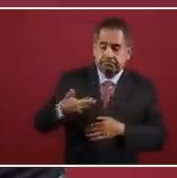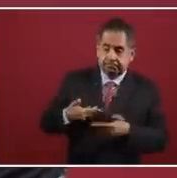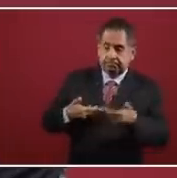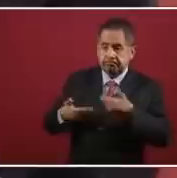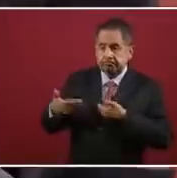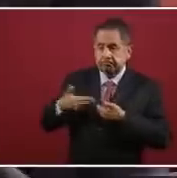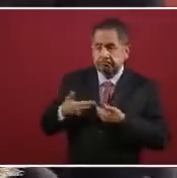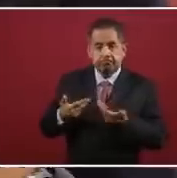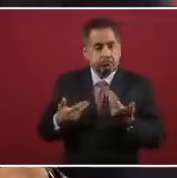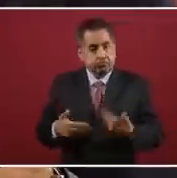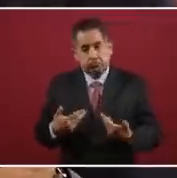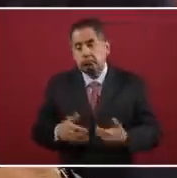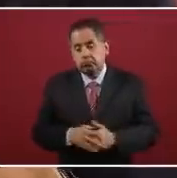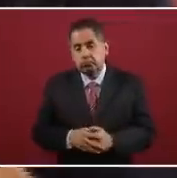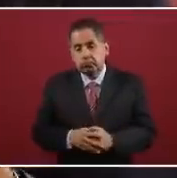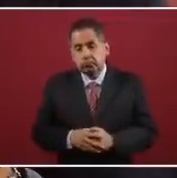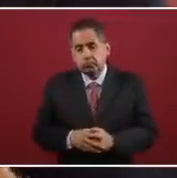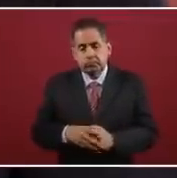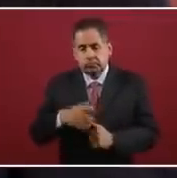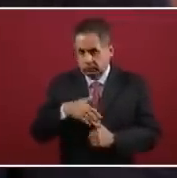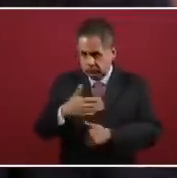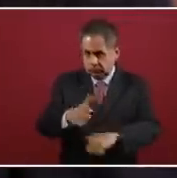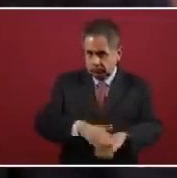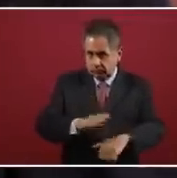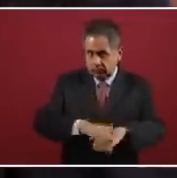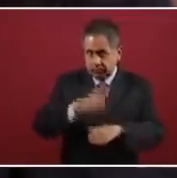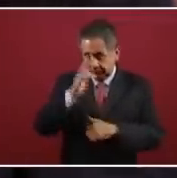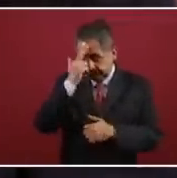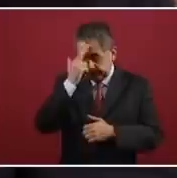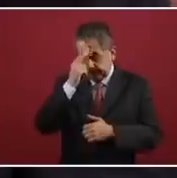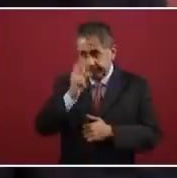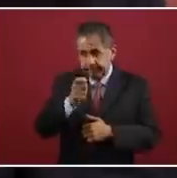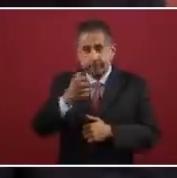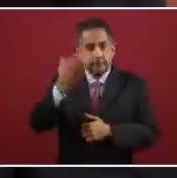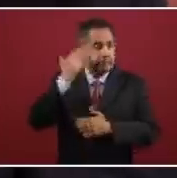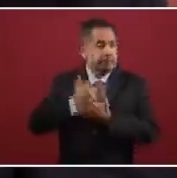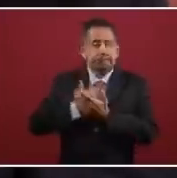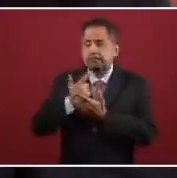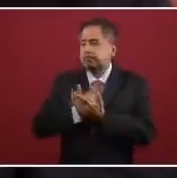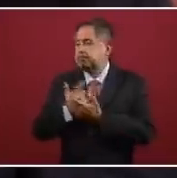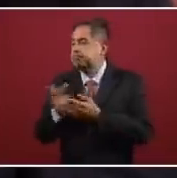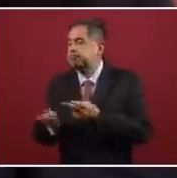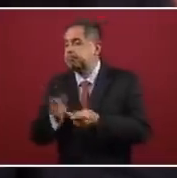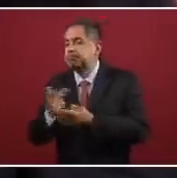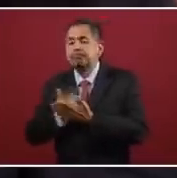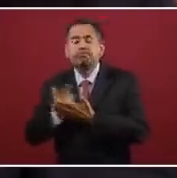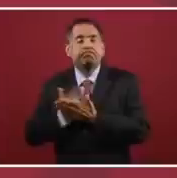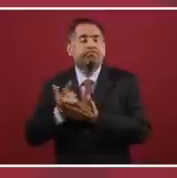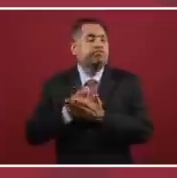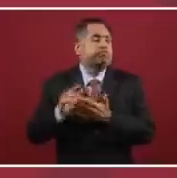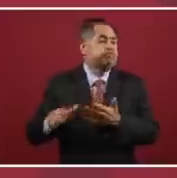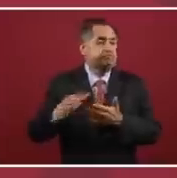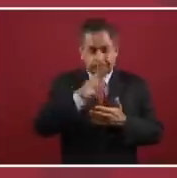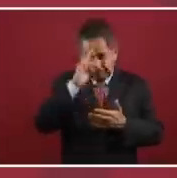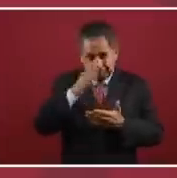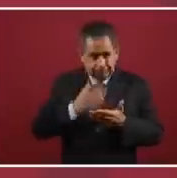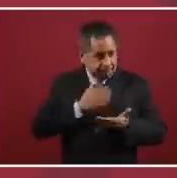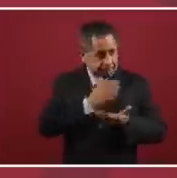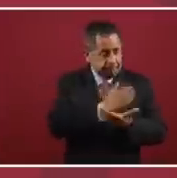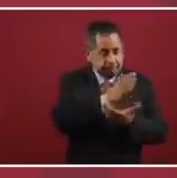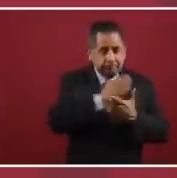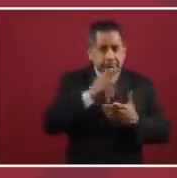les recuerdo a ustedes que se hizo un censo, se visitó las casas